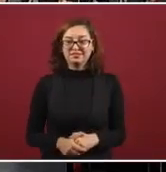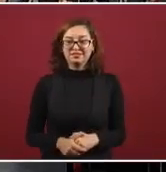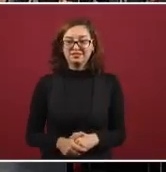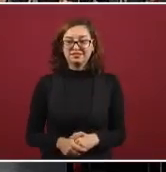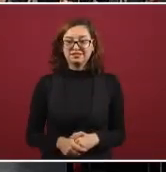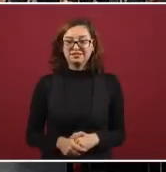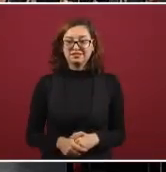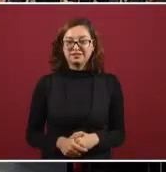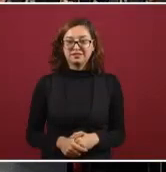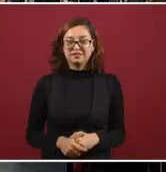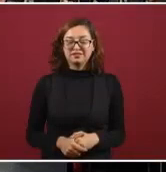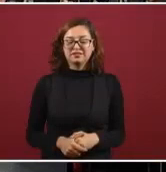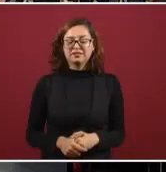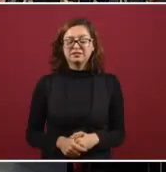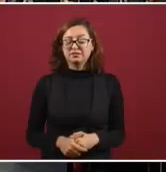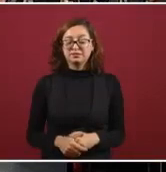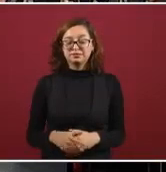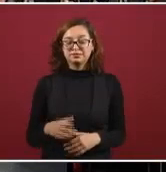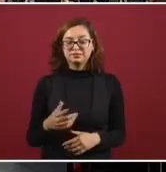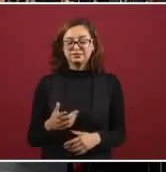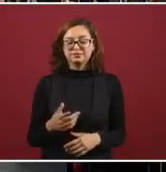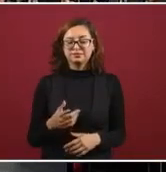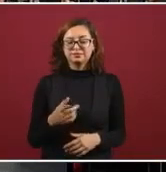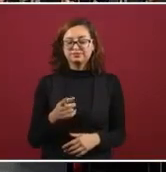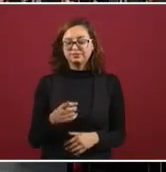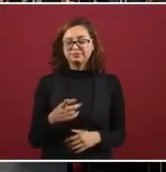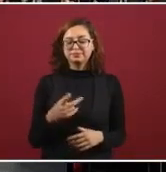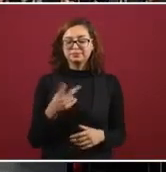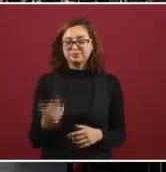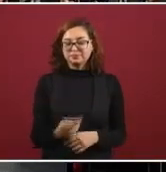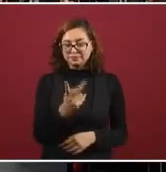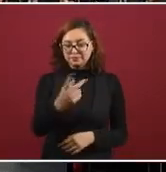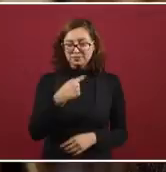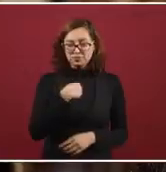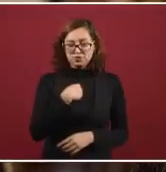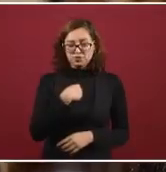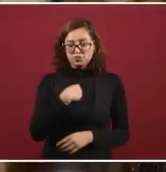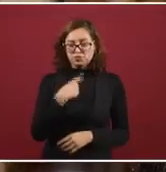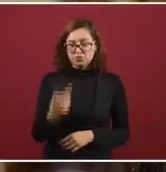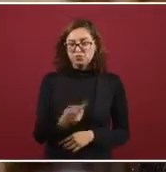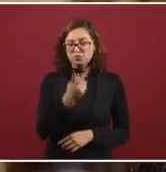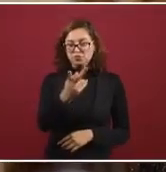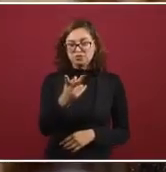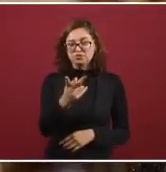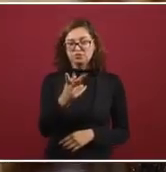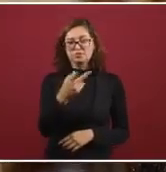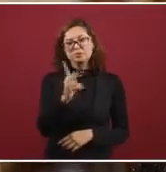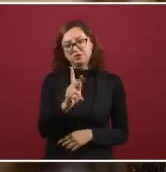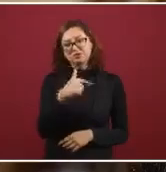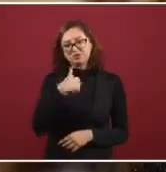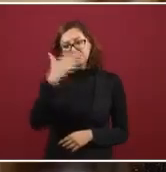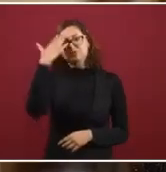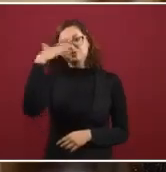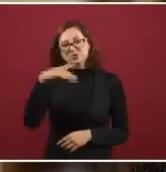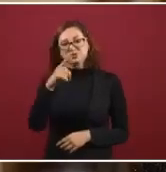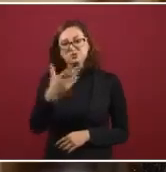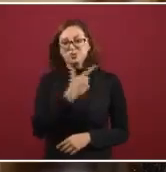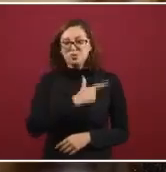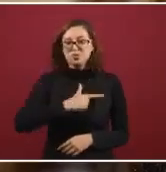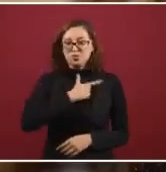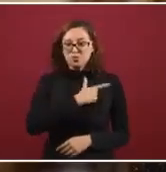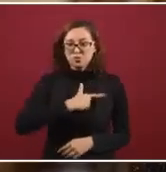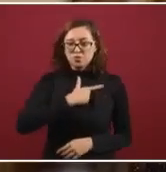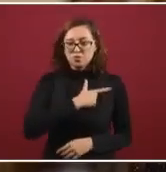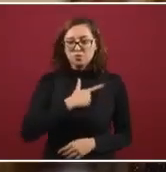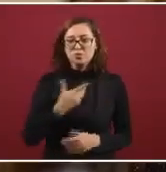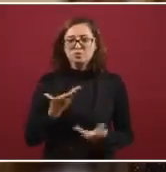usted presta mucha atención. Y no es mi pregunta, pero ojalá, que sé que a usted le gusta mucho el discurso y